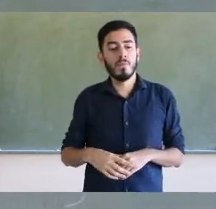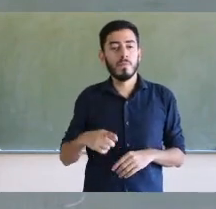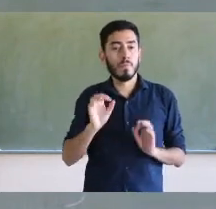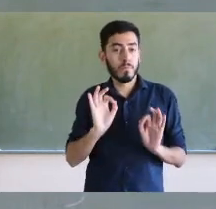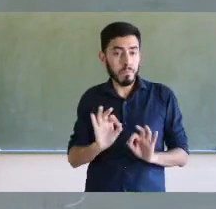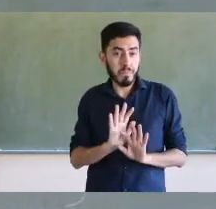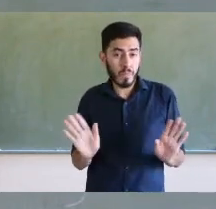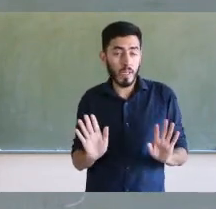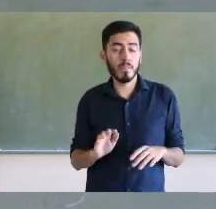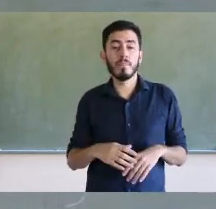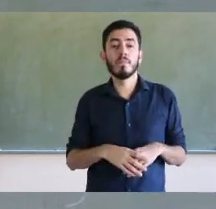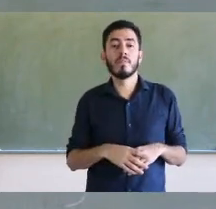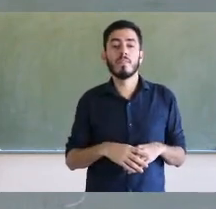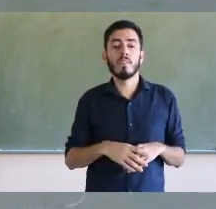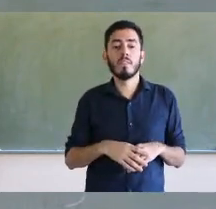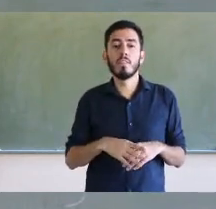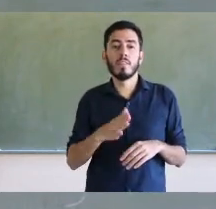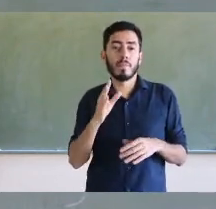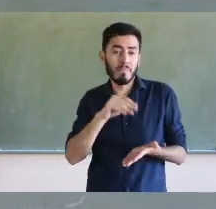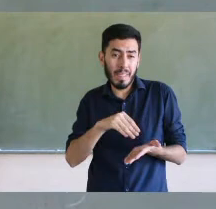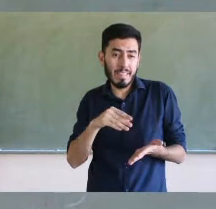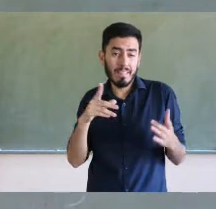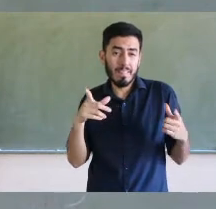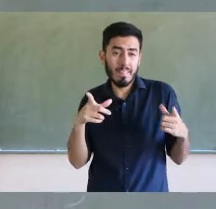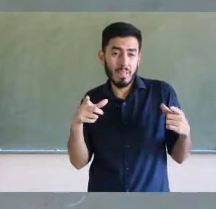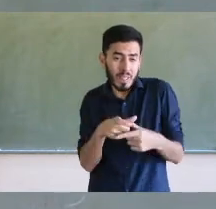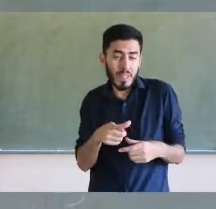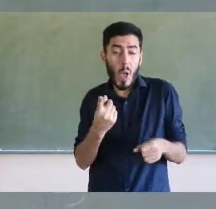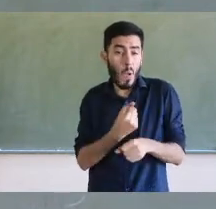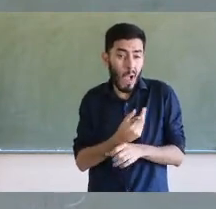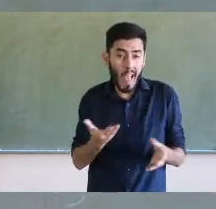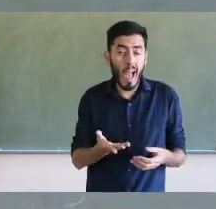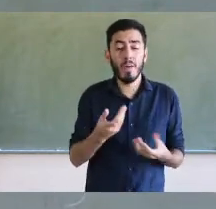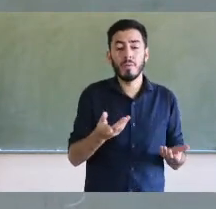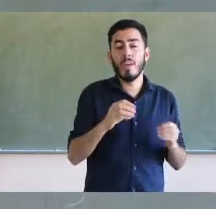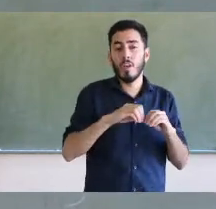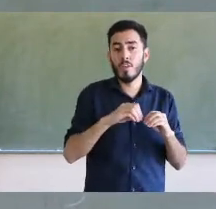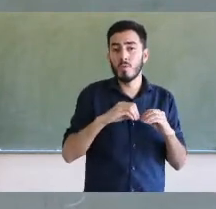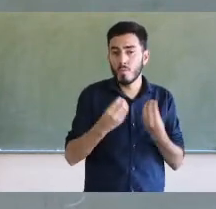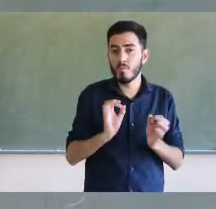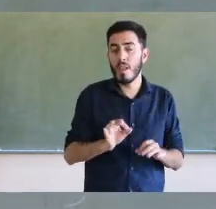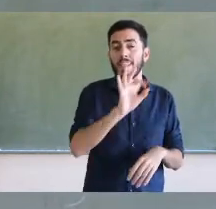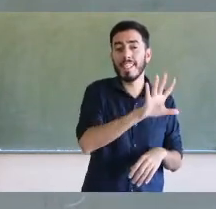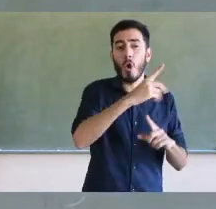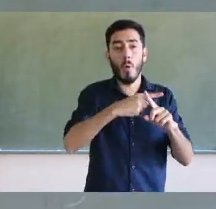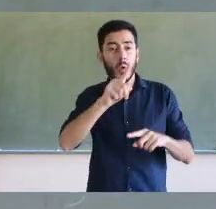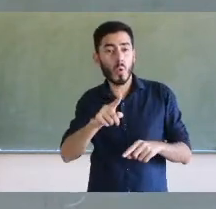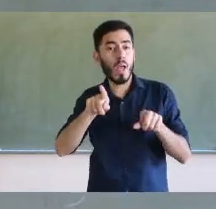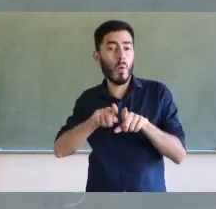que tengo simplificado y que no puedo volver a simplificar, resuelvo 5 por 1, 5,